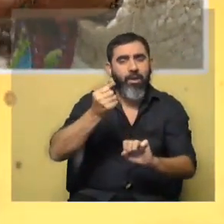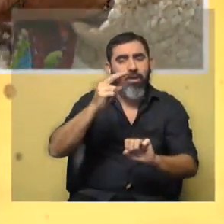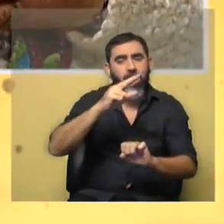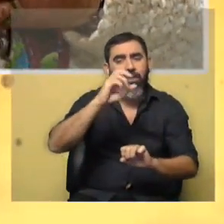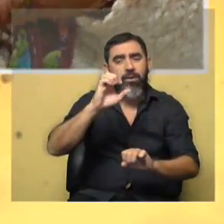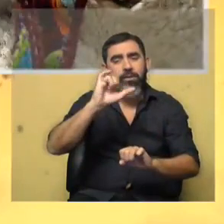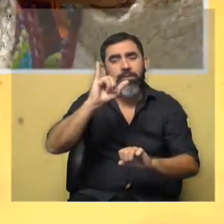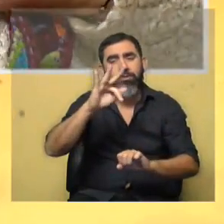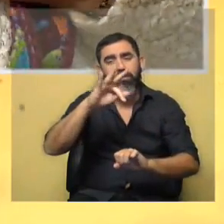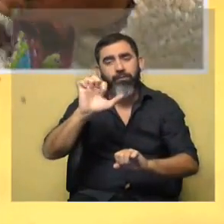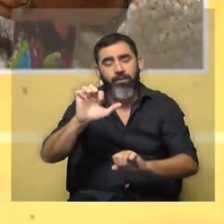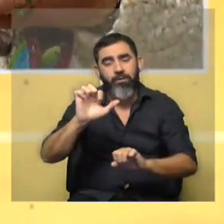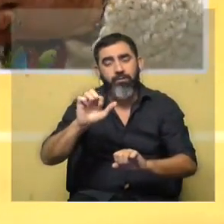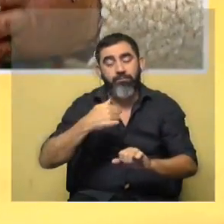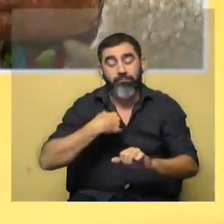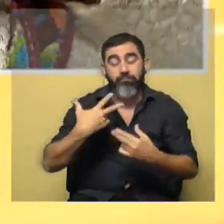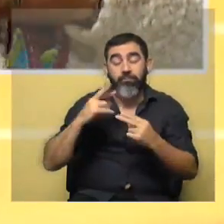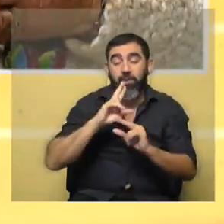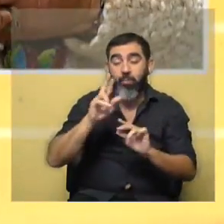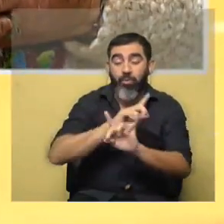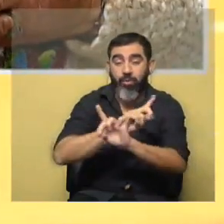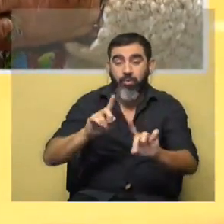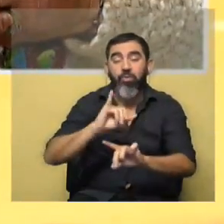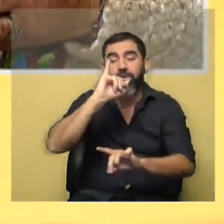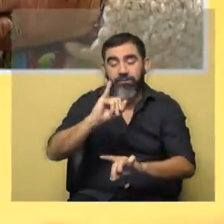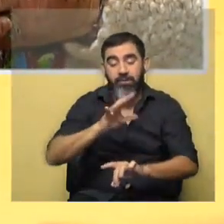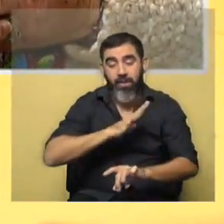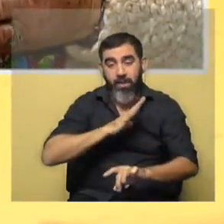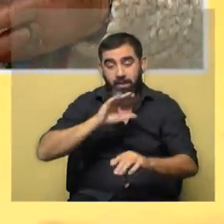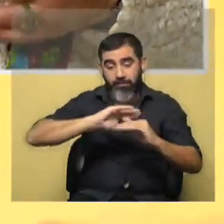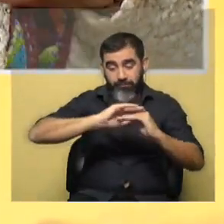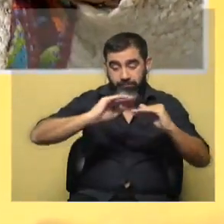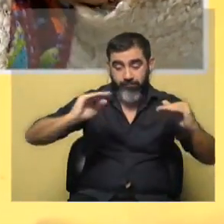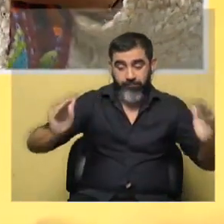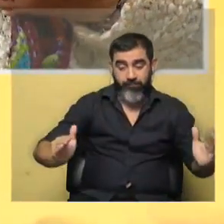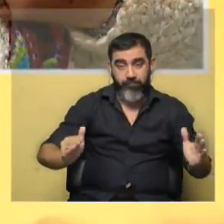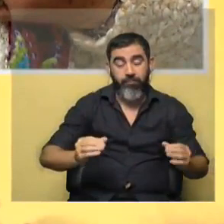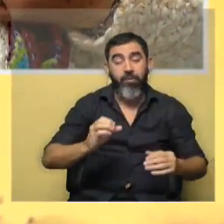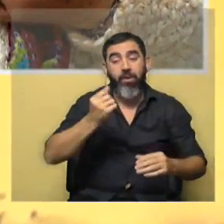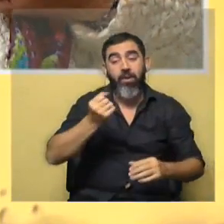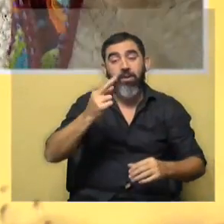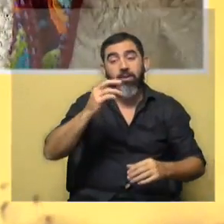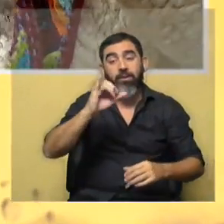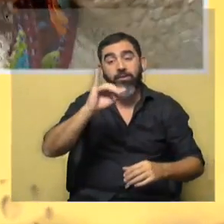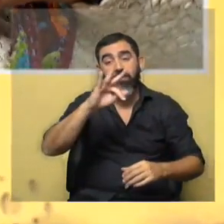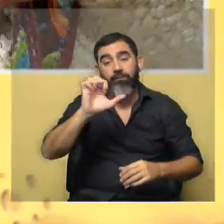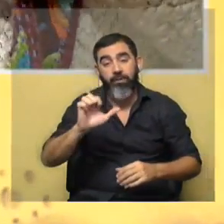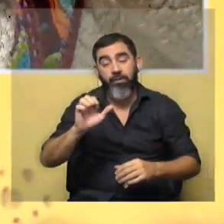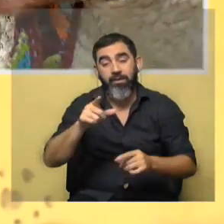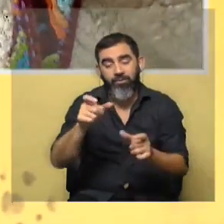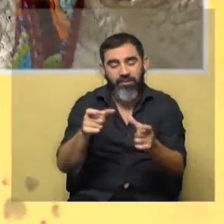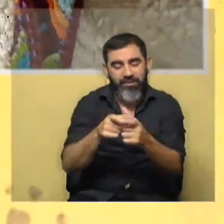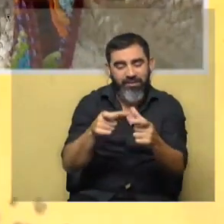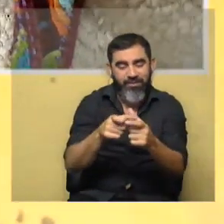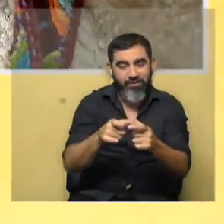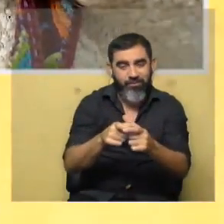la respuesta que yo les di es que no, en realidad hay un arrecife aquí formado porque estos son coralitos, o sea, son